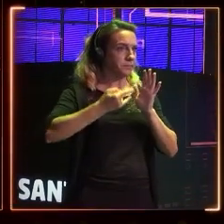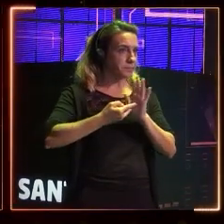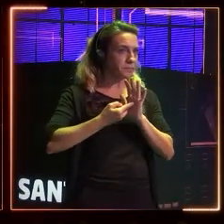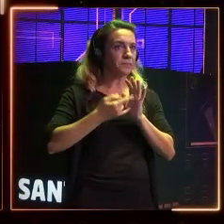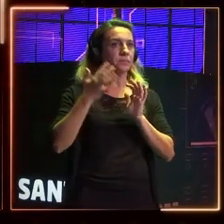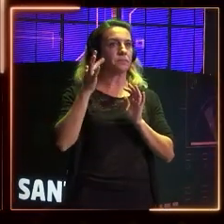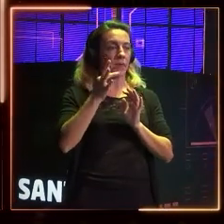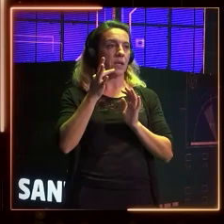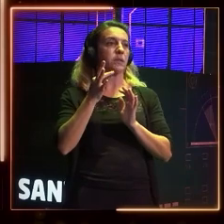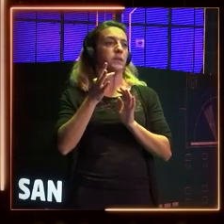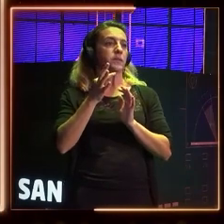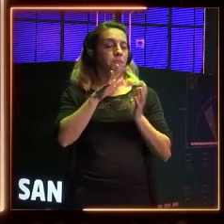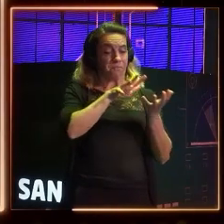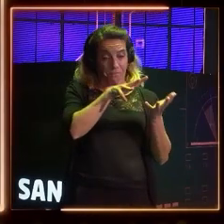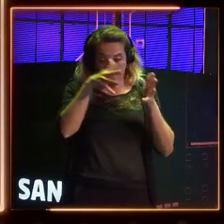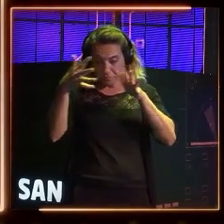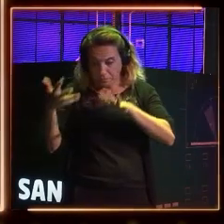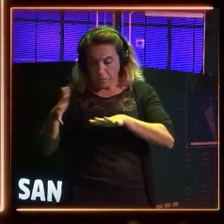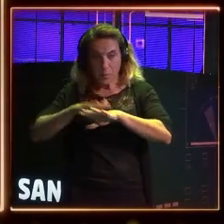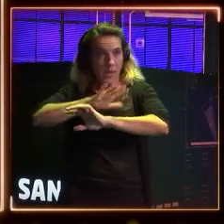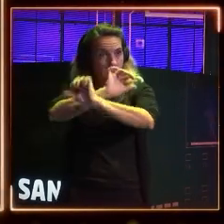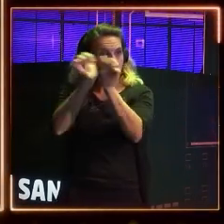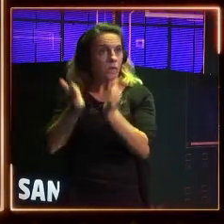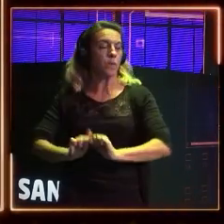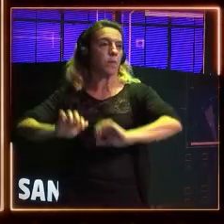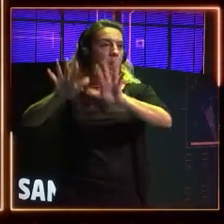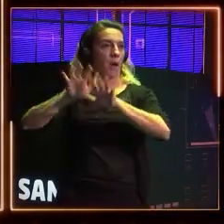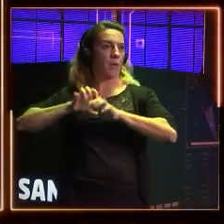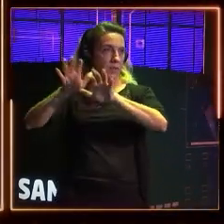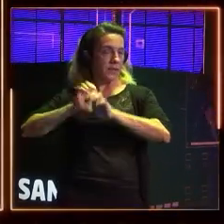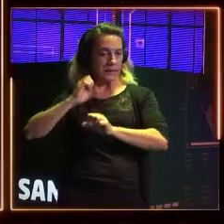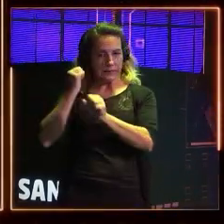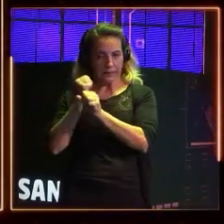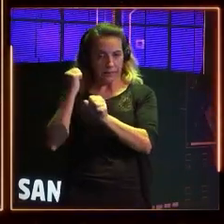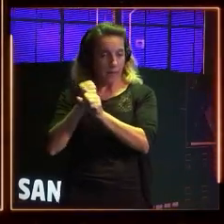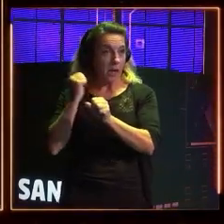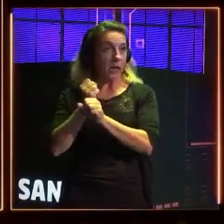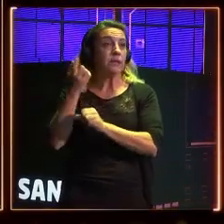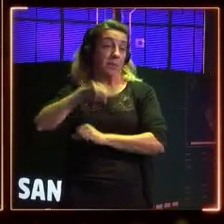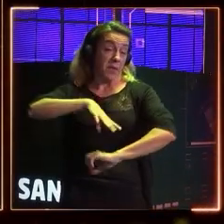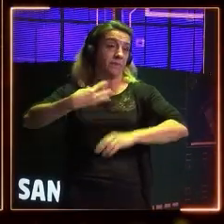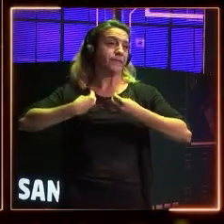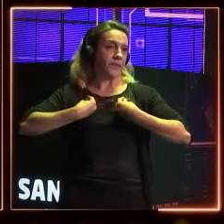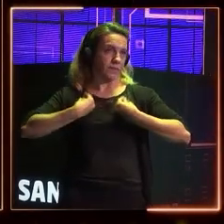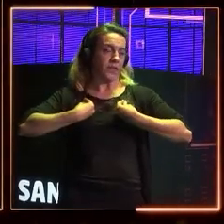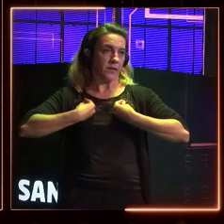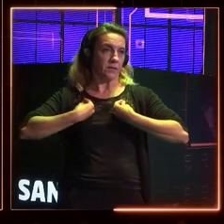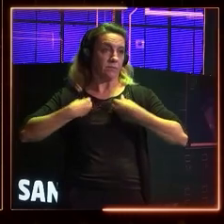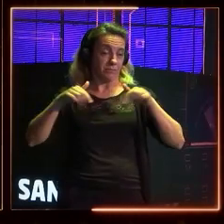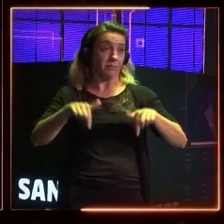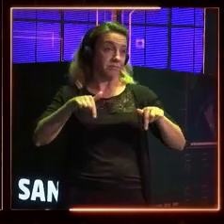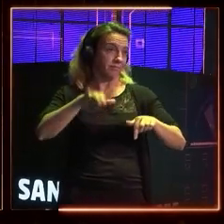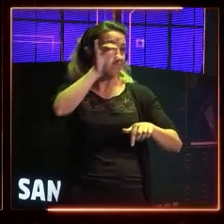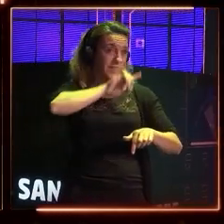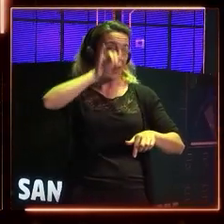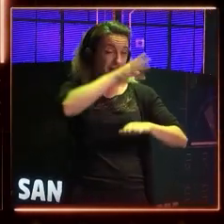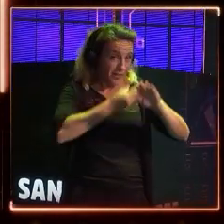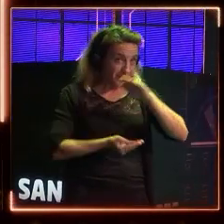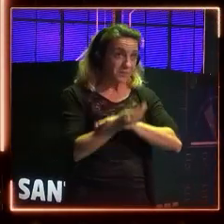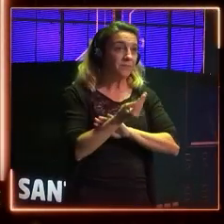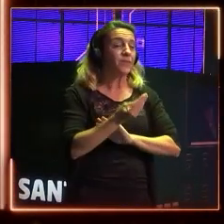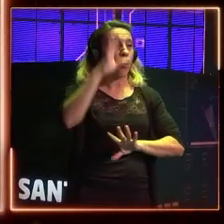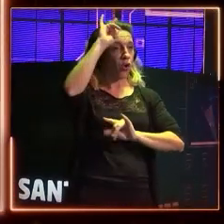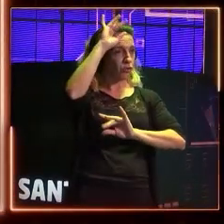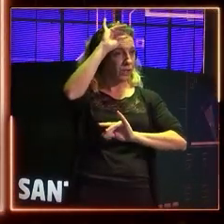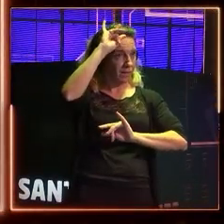de su aplicación para mejorar la forma en la que aprendemos trabajamos y sobre todo vivimos es de aquí es canario nacido en la